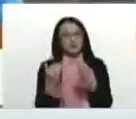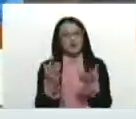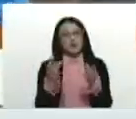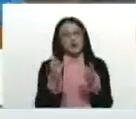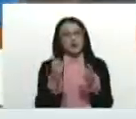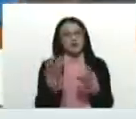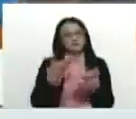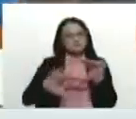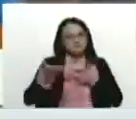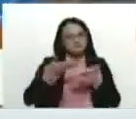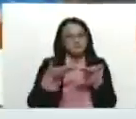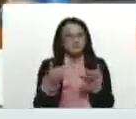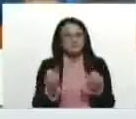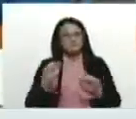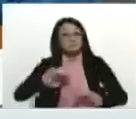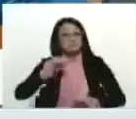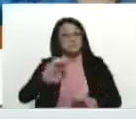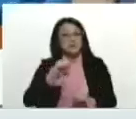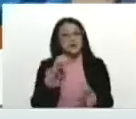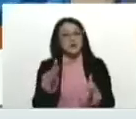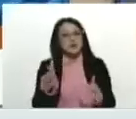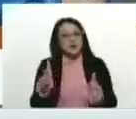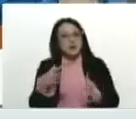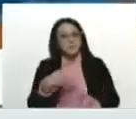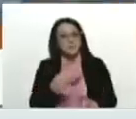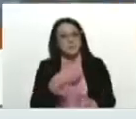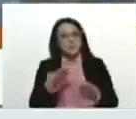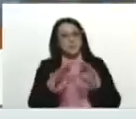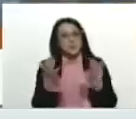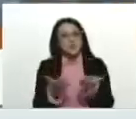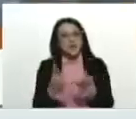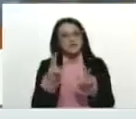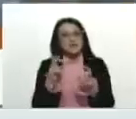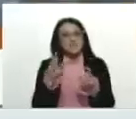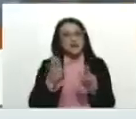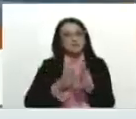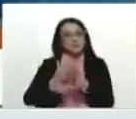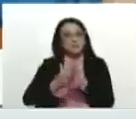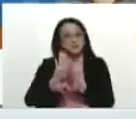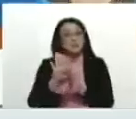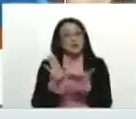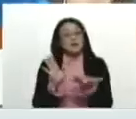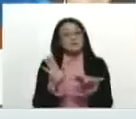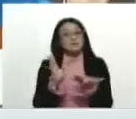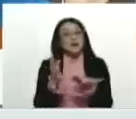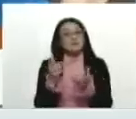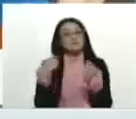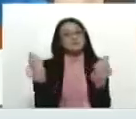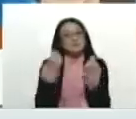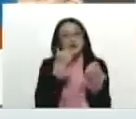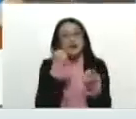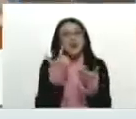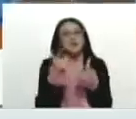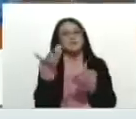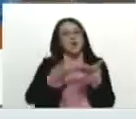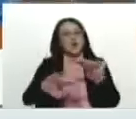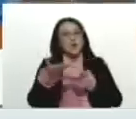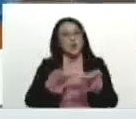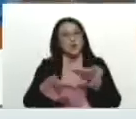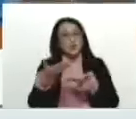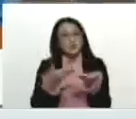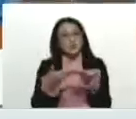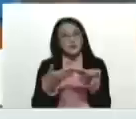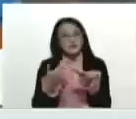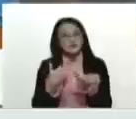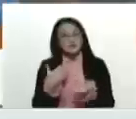de comercio porque claro ahora que son los campeones mundiales en productividad si les conviene proclamar el libre comercio Pero como dice Jose de estilo